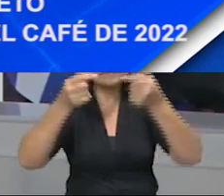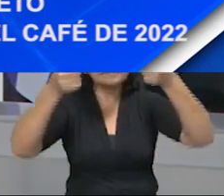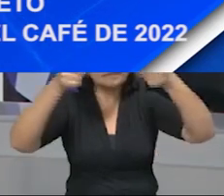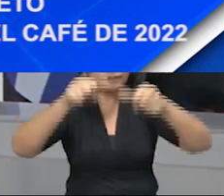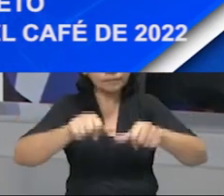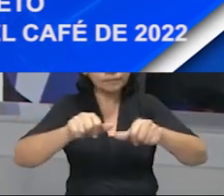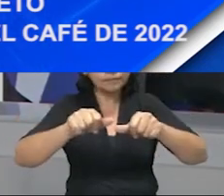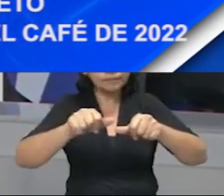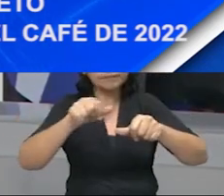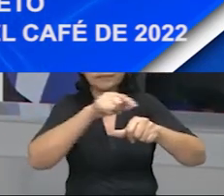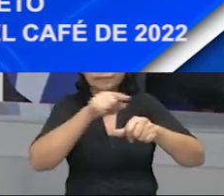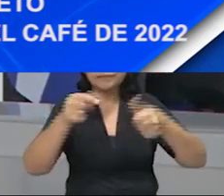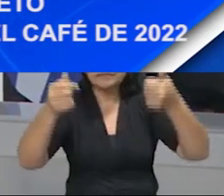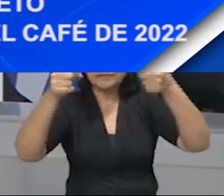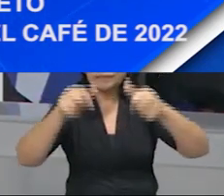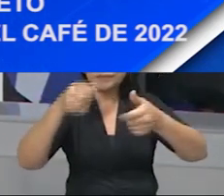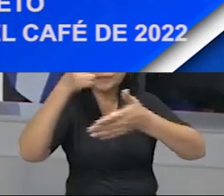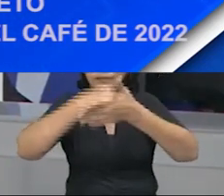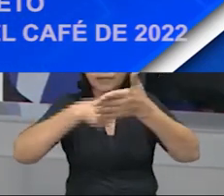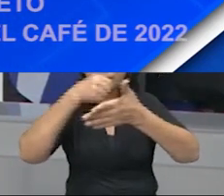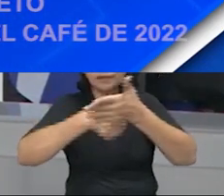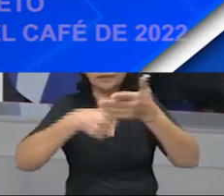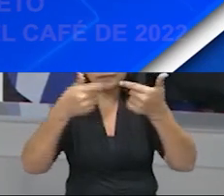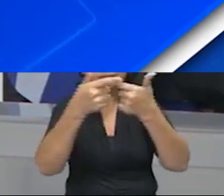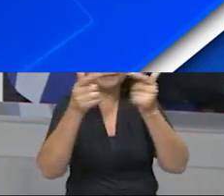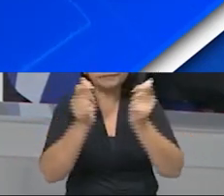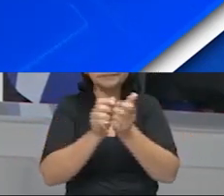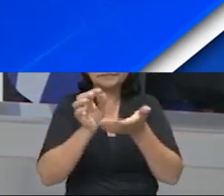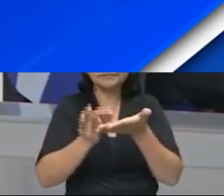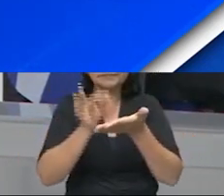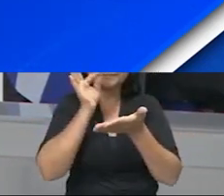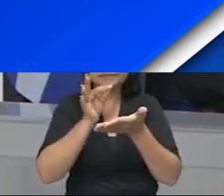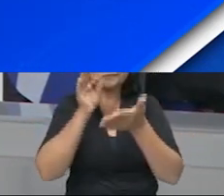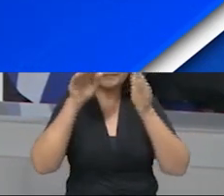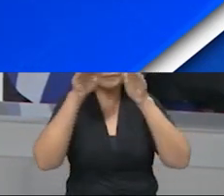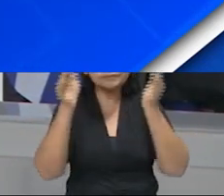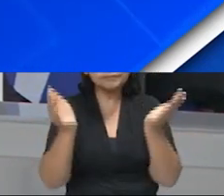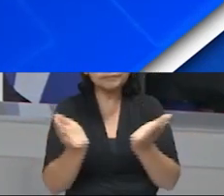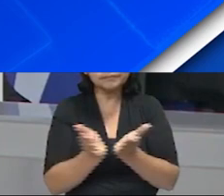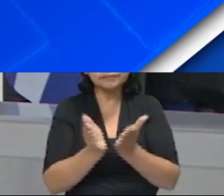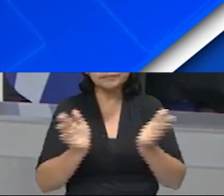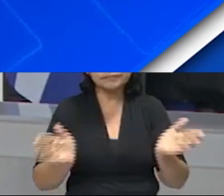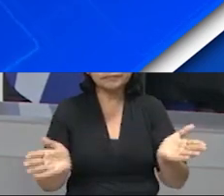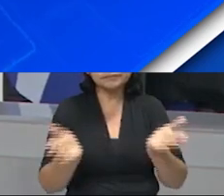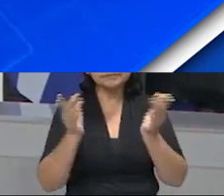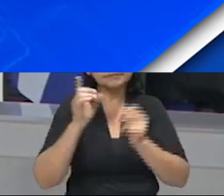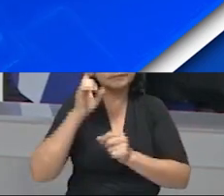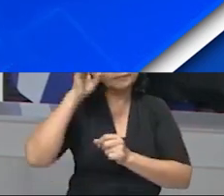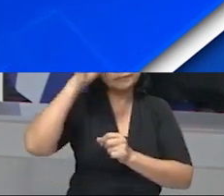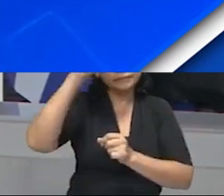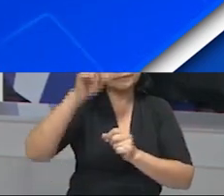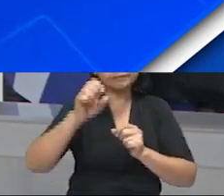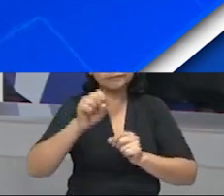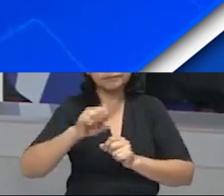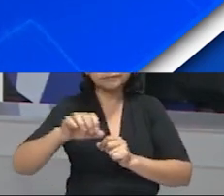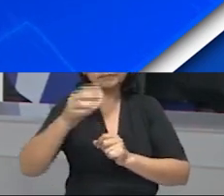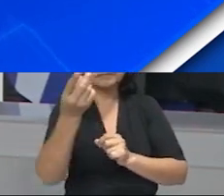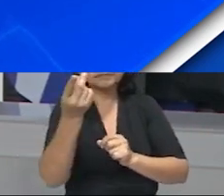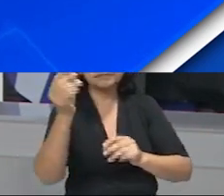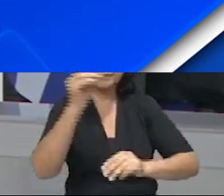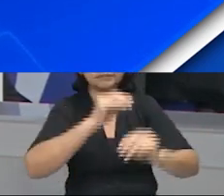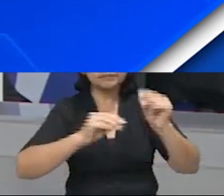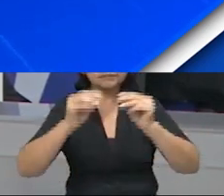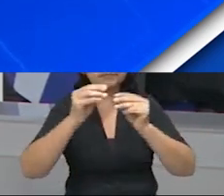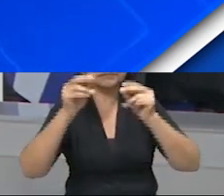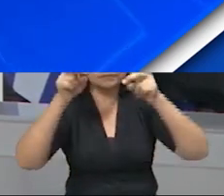El objetivo de este acuerdo es fortalecer el sector cafetalero mundial y promover su desarrollo sostenible, social, económico